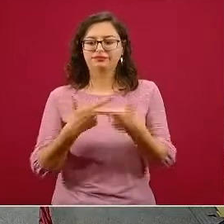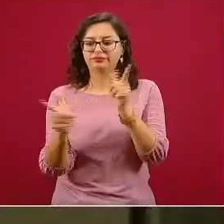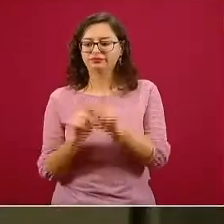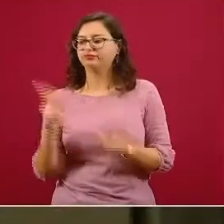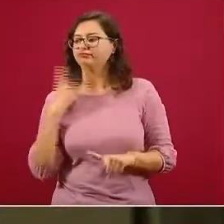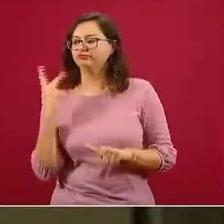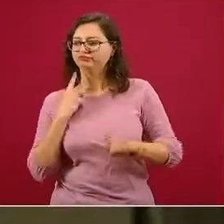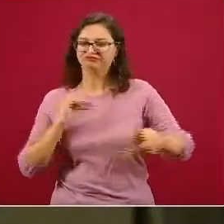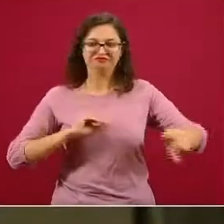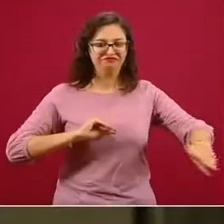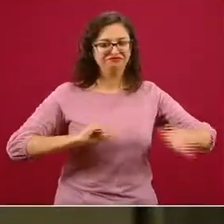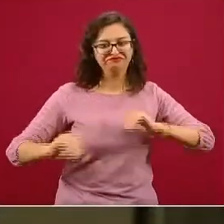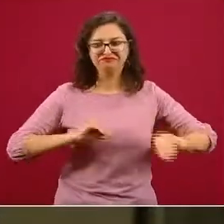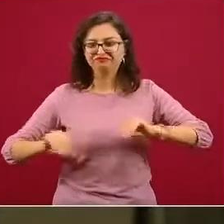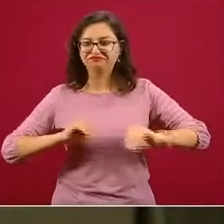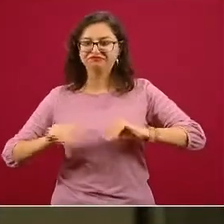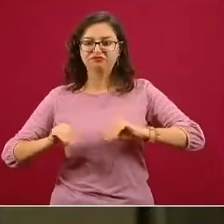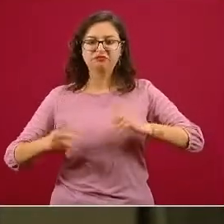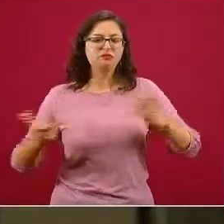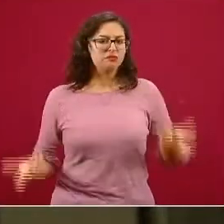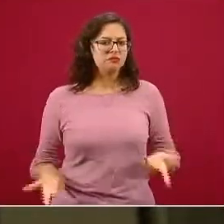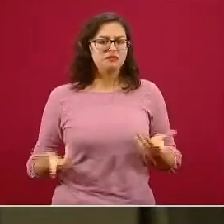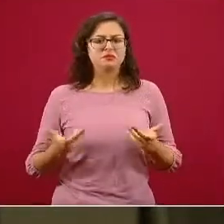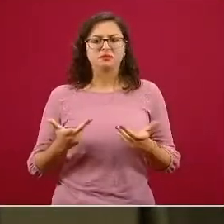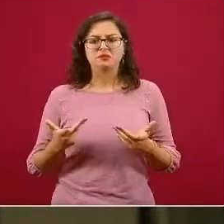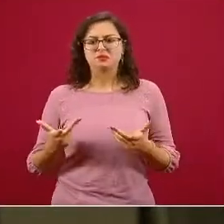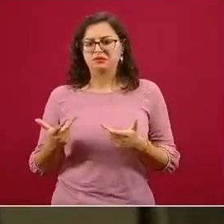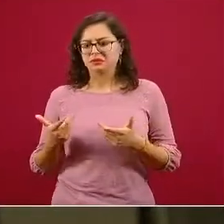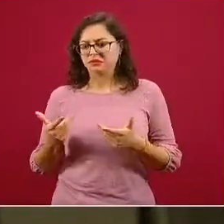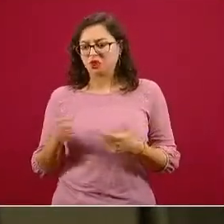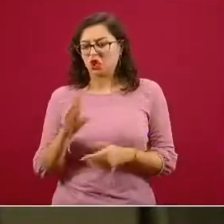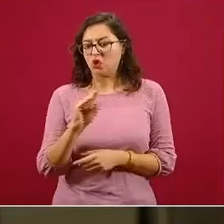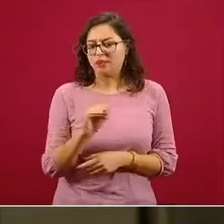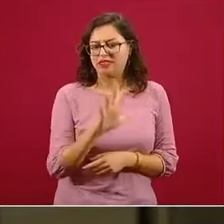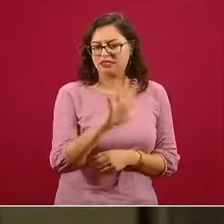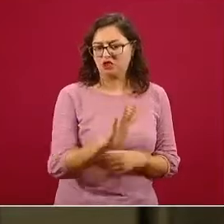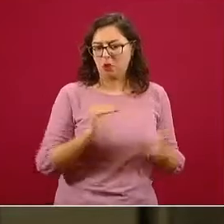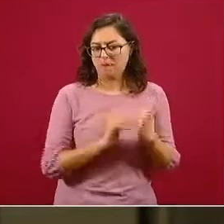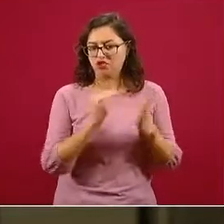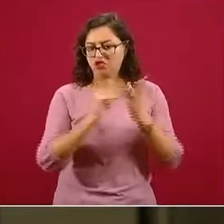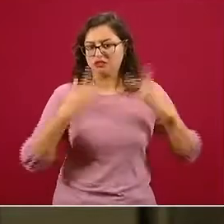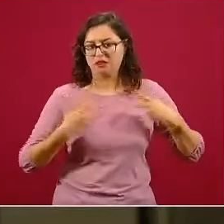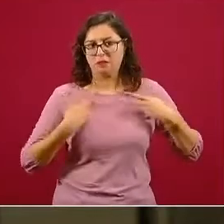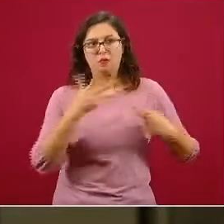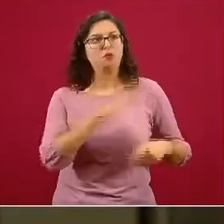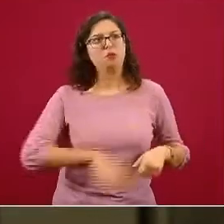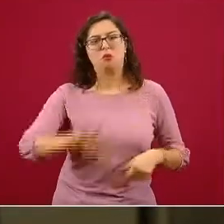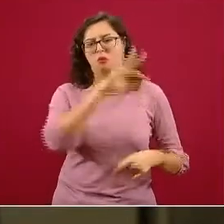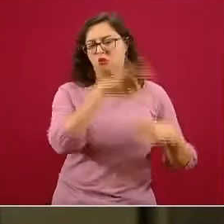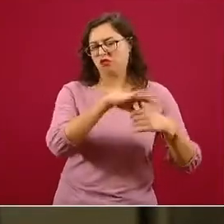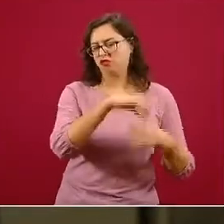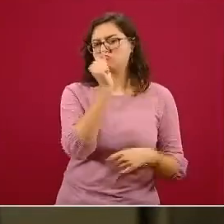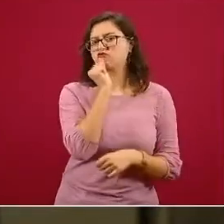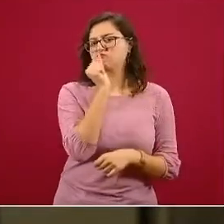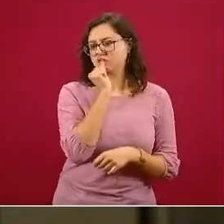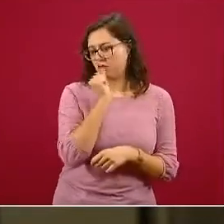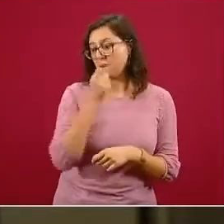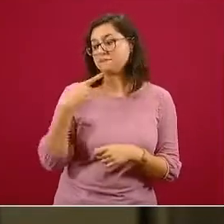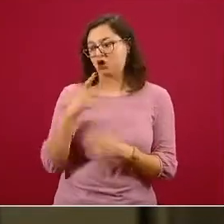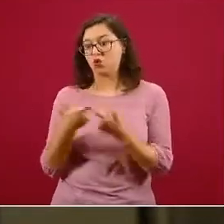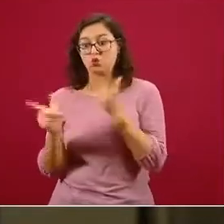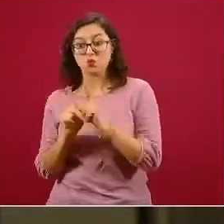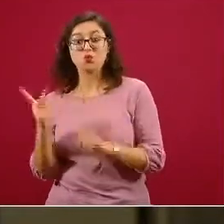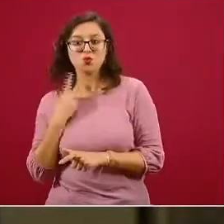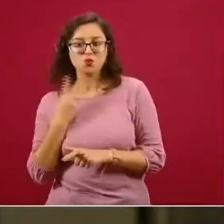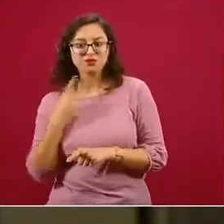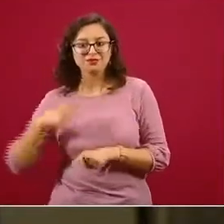partidos políticos. No necesariamente nos involucramos los 95 millones de ciudadanos que tenemos derecho a votar. Sin embargo,